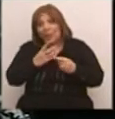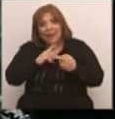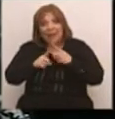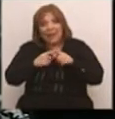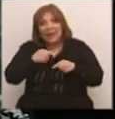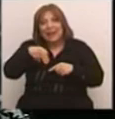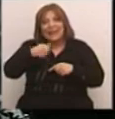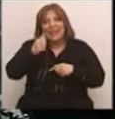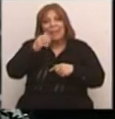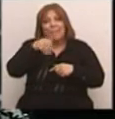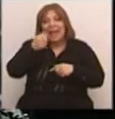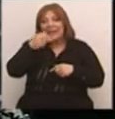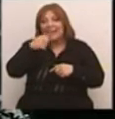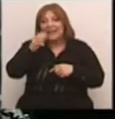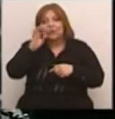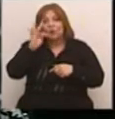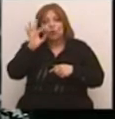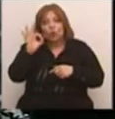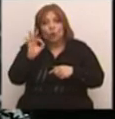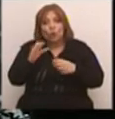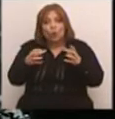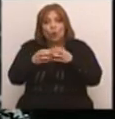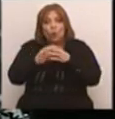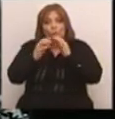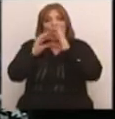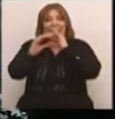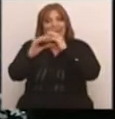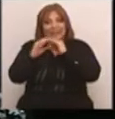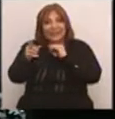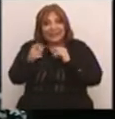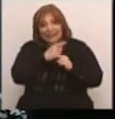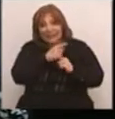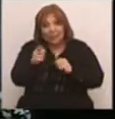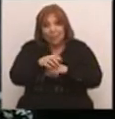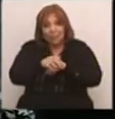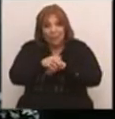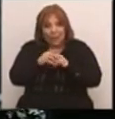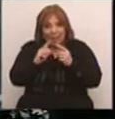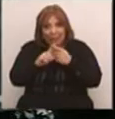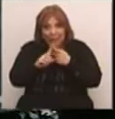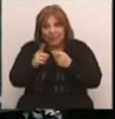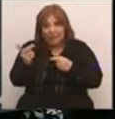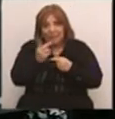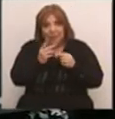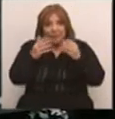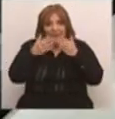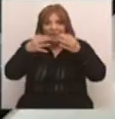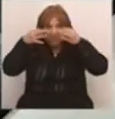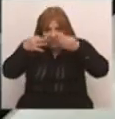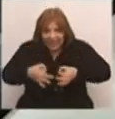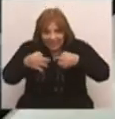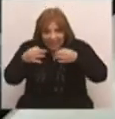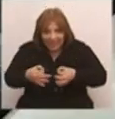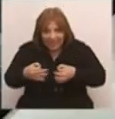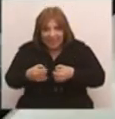Mañeto, el CEO del grupo Clarín. Que en realidad fue, ahí estuvo concentrada la verdadera oposición